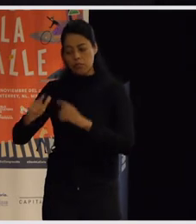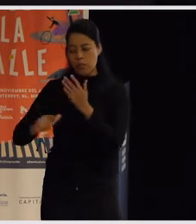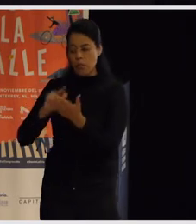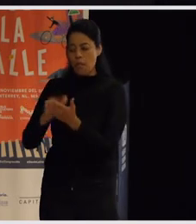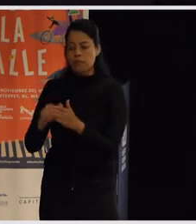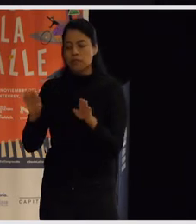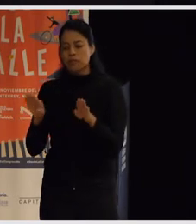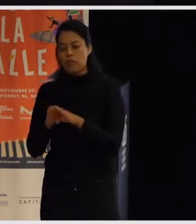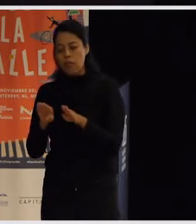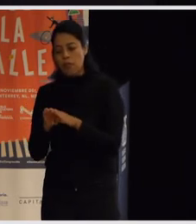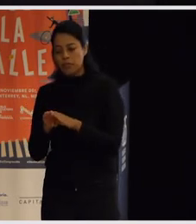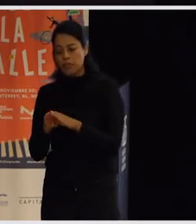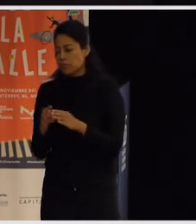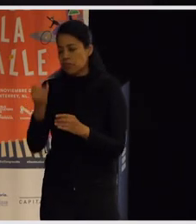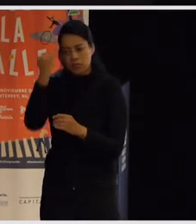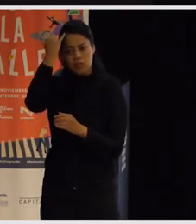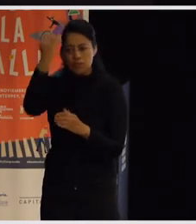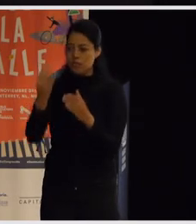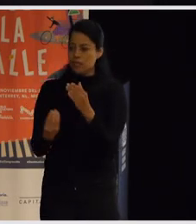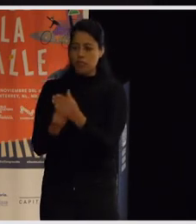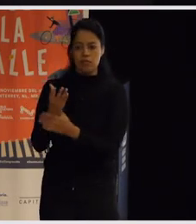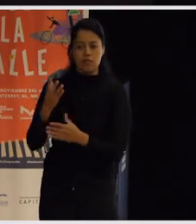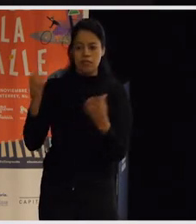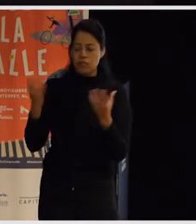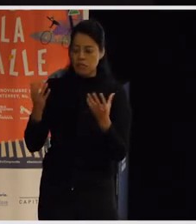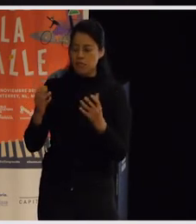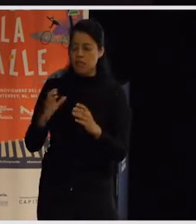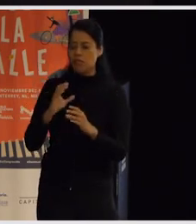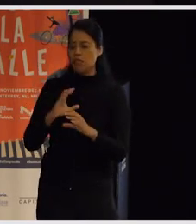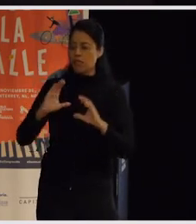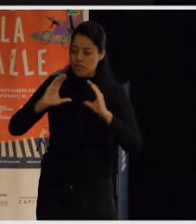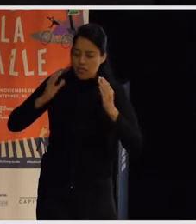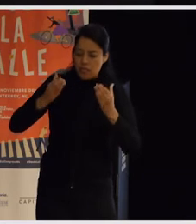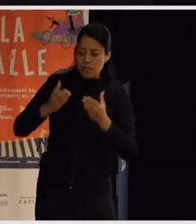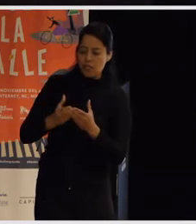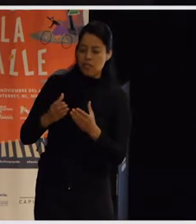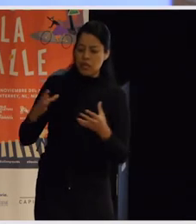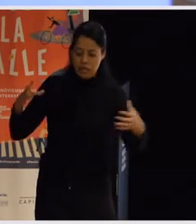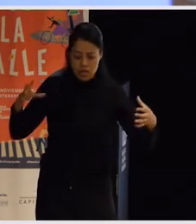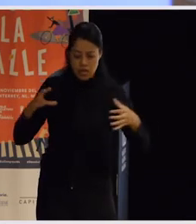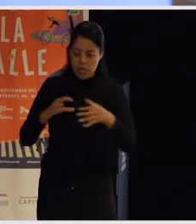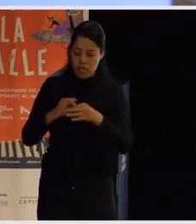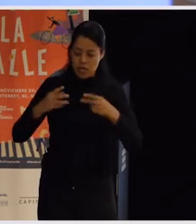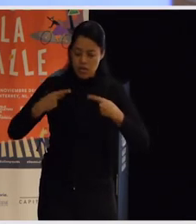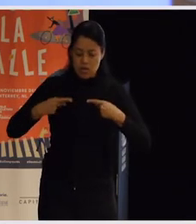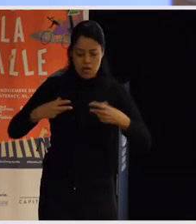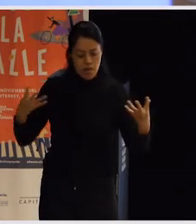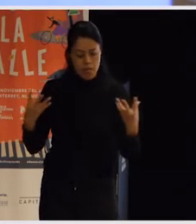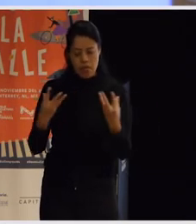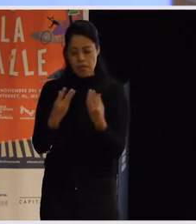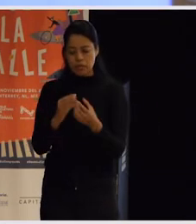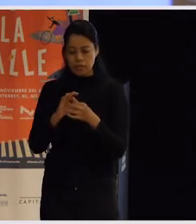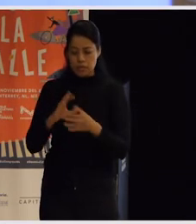como en cuestión como de creatividad también de cómo ir haciendo como más comunidad y común yendo a la gente para que se anime